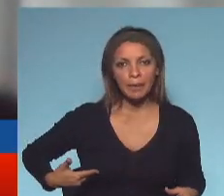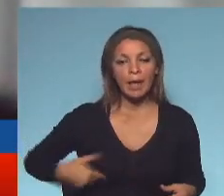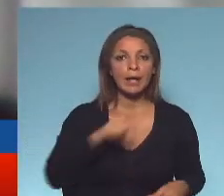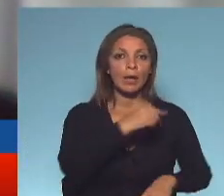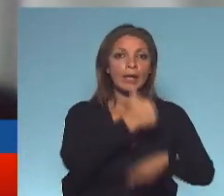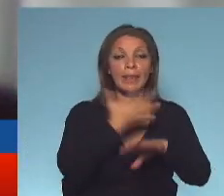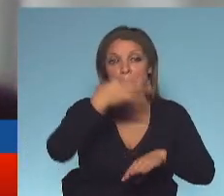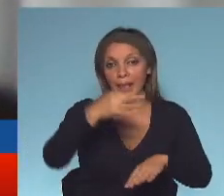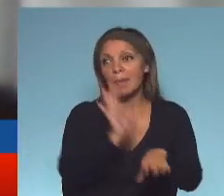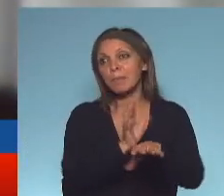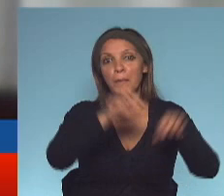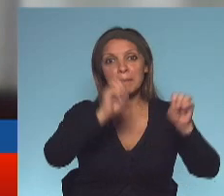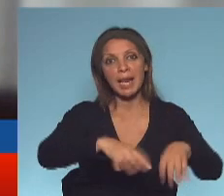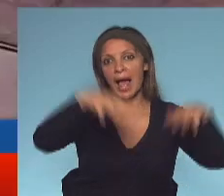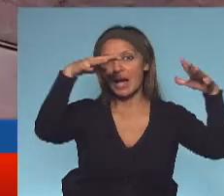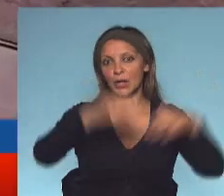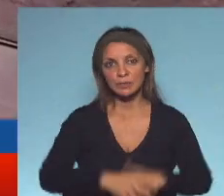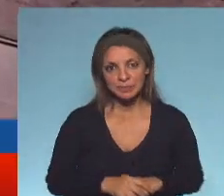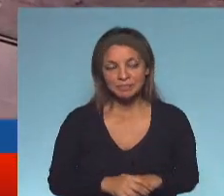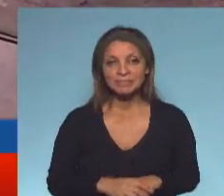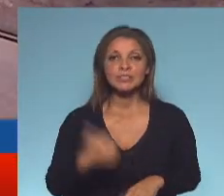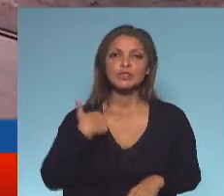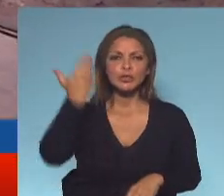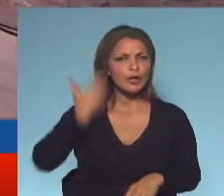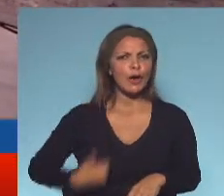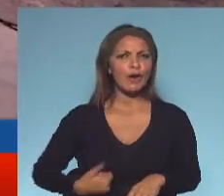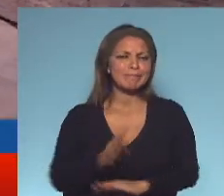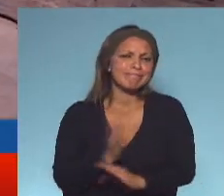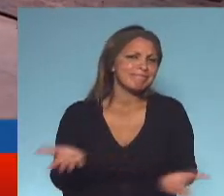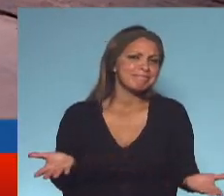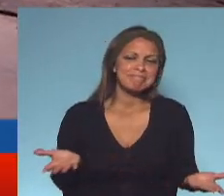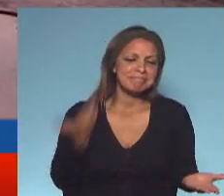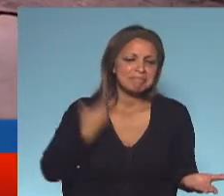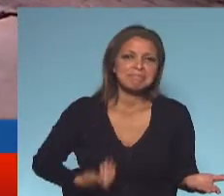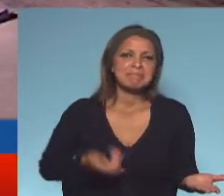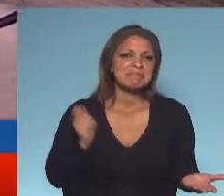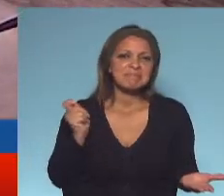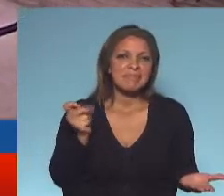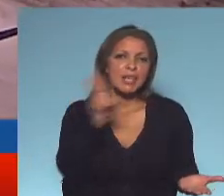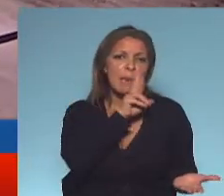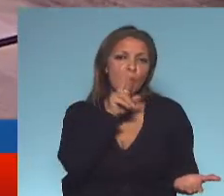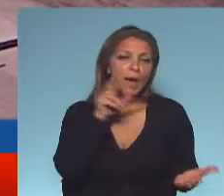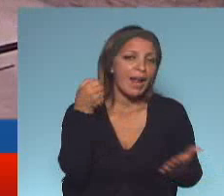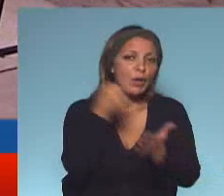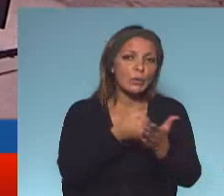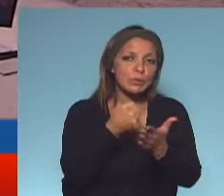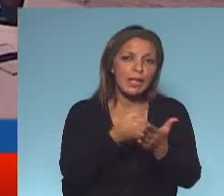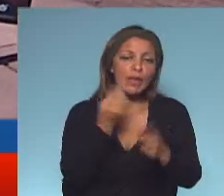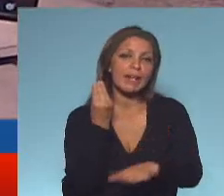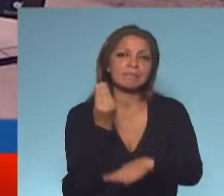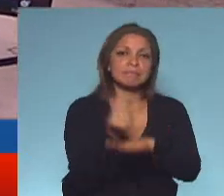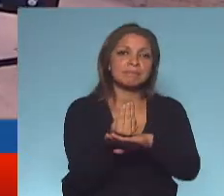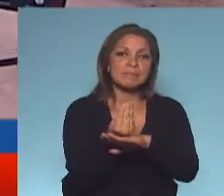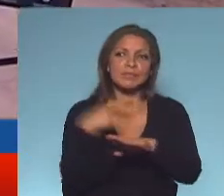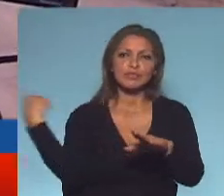haciendo milagros. Realmente yo soy nada más que una mujer luchadora que representa la lucha de